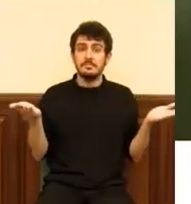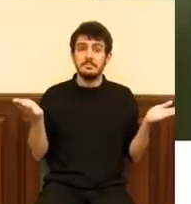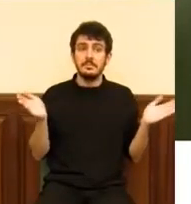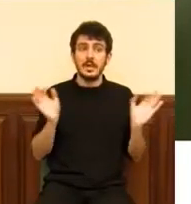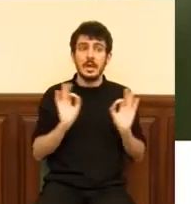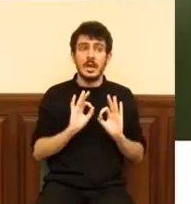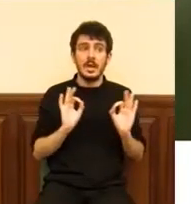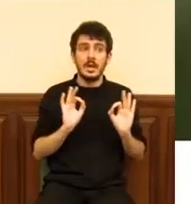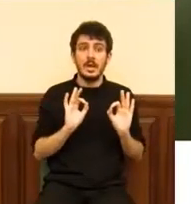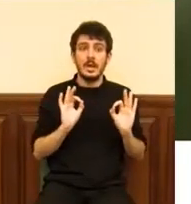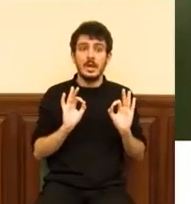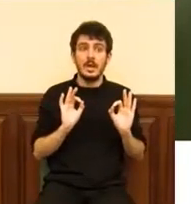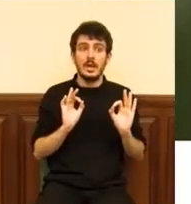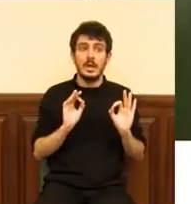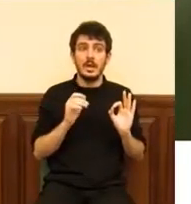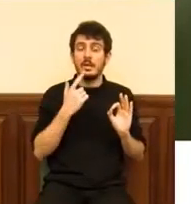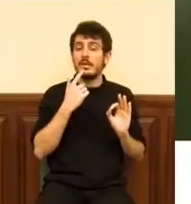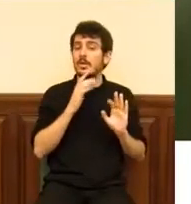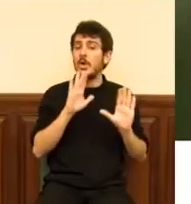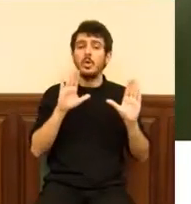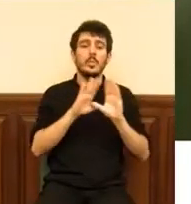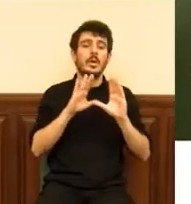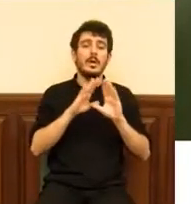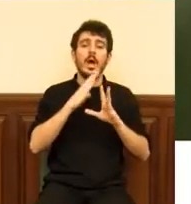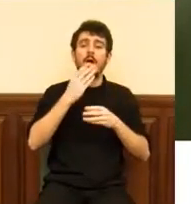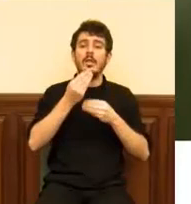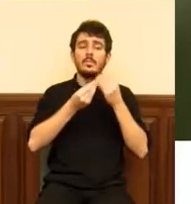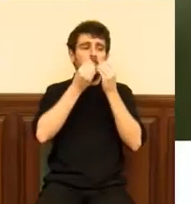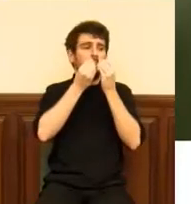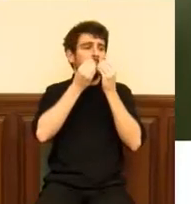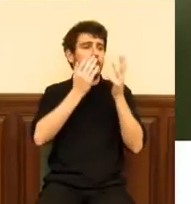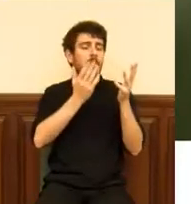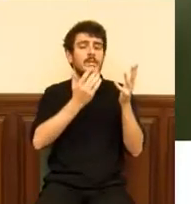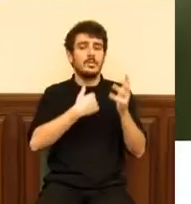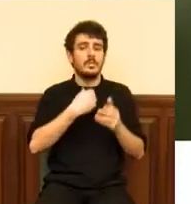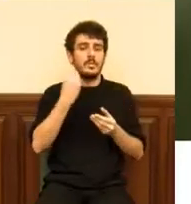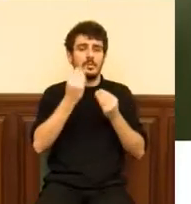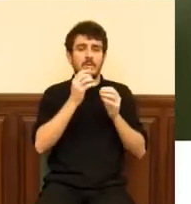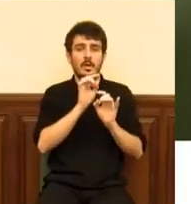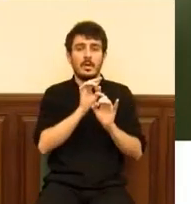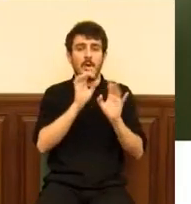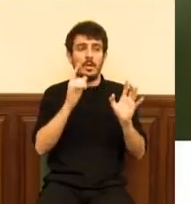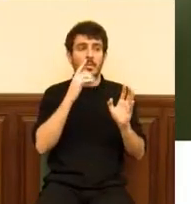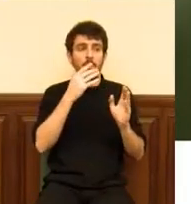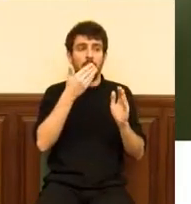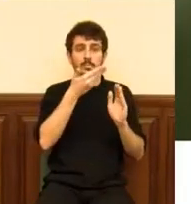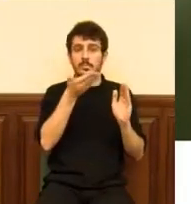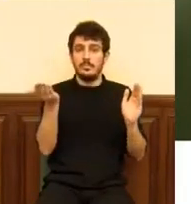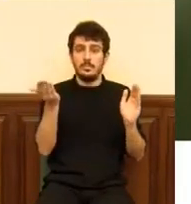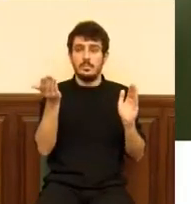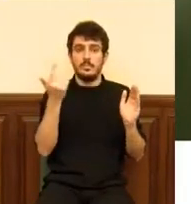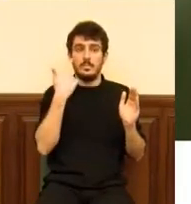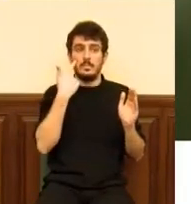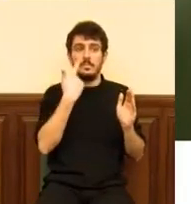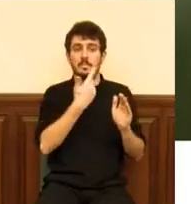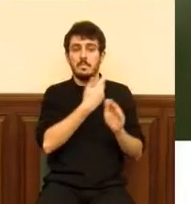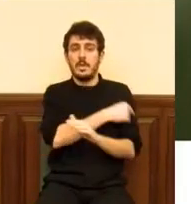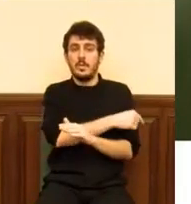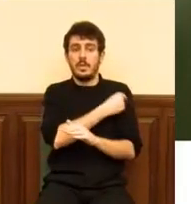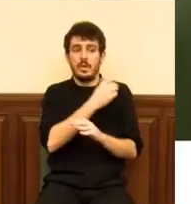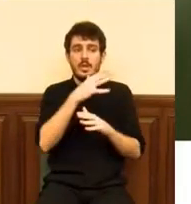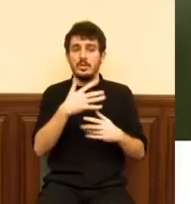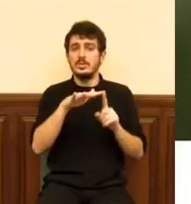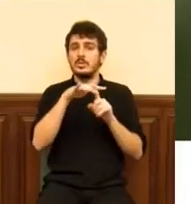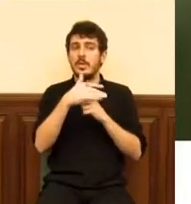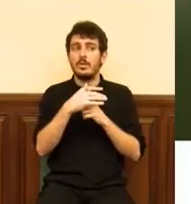es resaltar lo bien que lo hace la Comunidad de Madrid, que yo creo que es obvio por los índices de vacunación y tal y como estamos ahora, que no